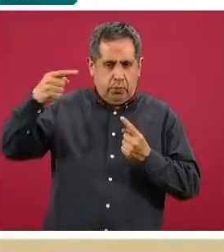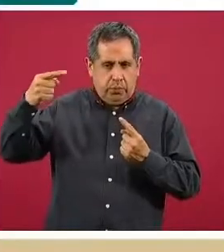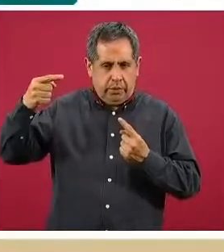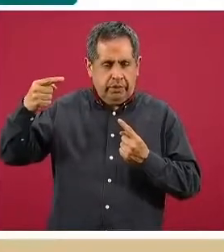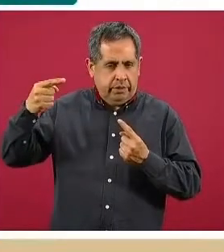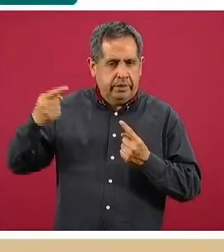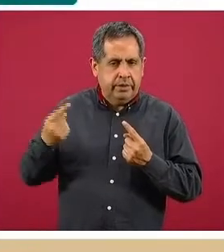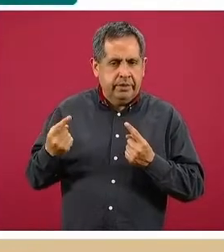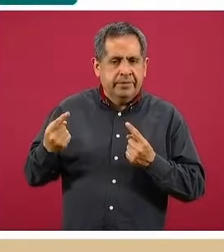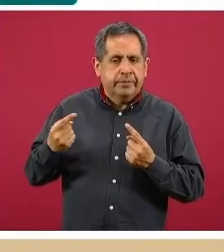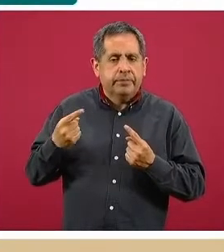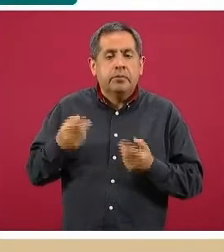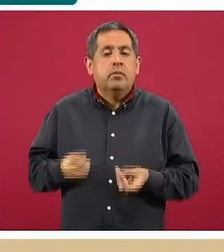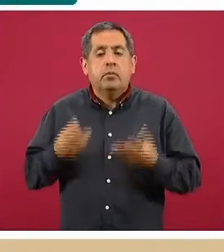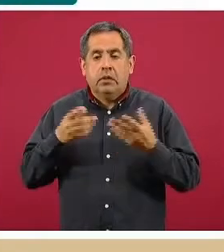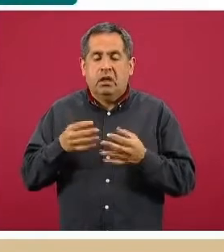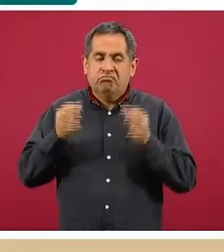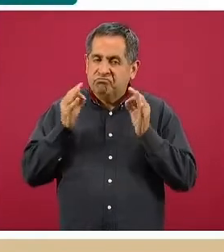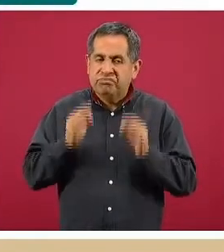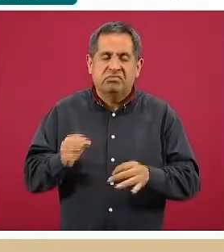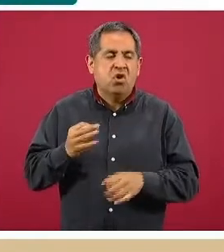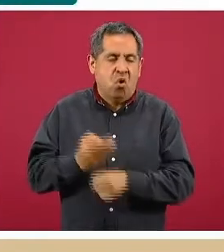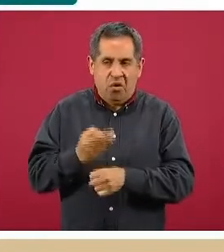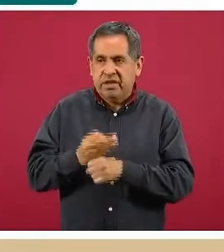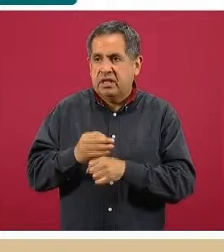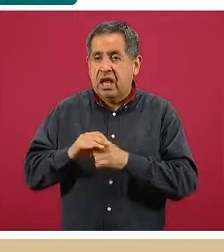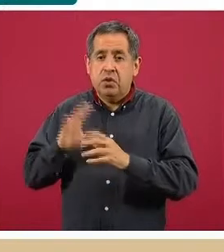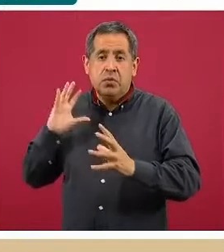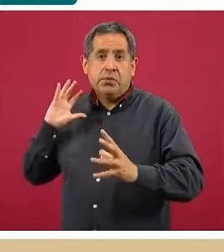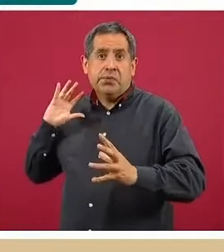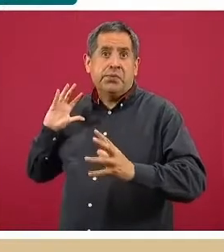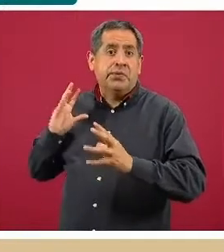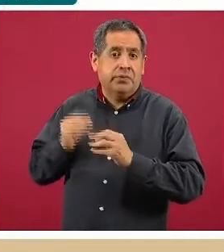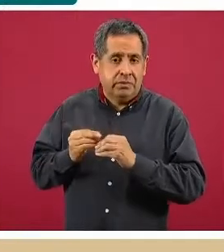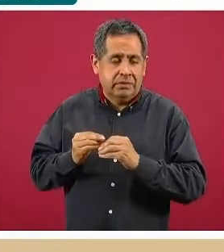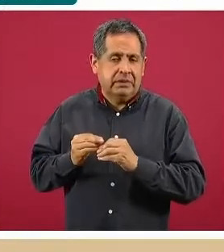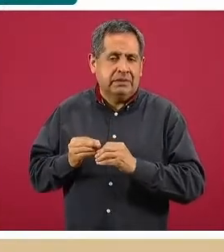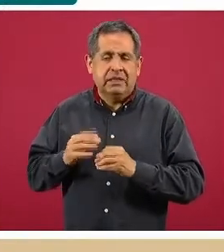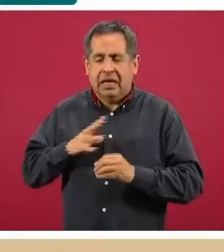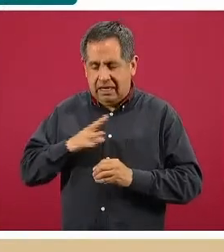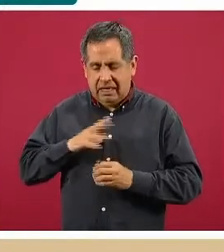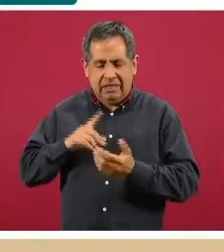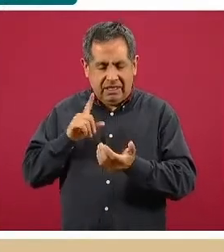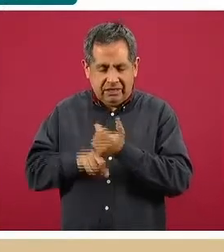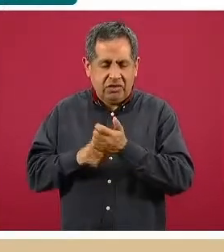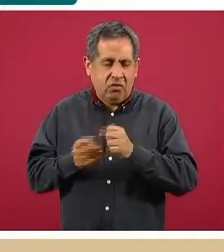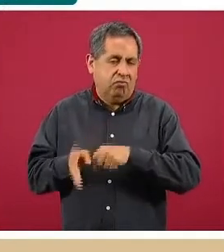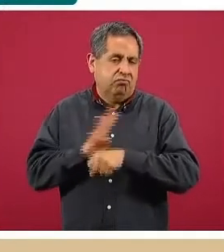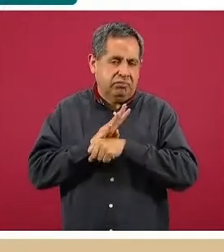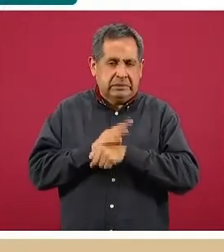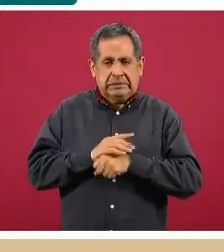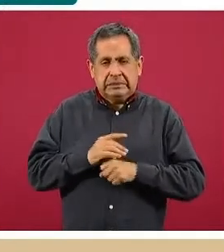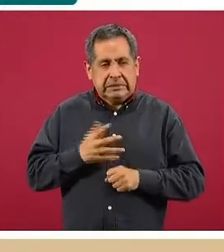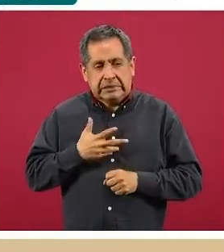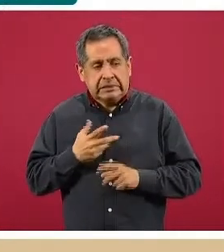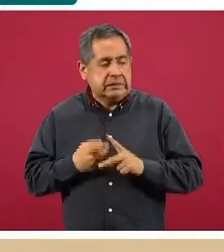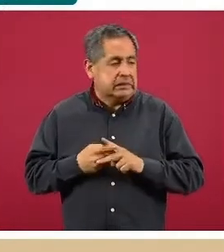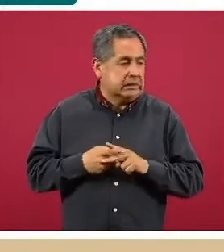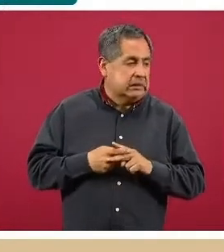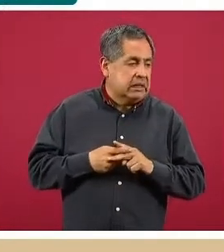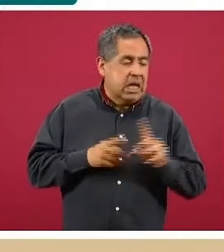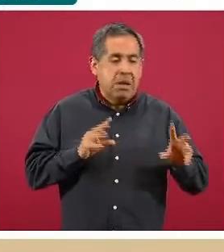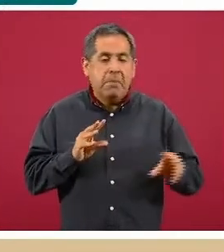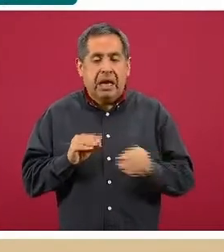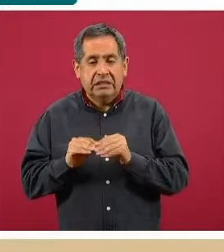casos estimados hasta el momento, confirmados, y sumamos todos aquellos que por porcentaje de positividad estamos estimando que muy